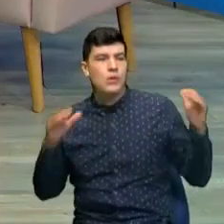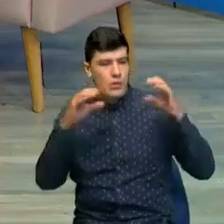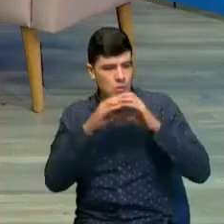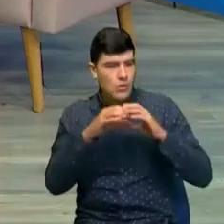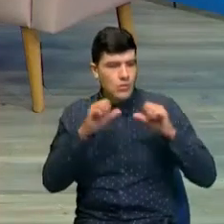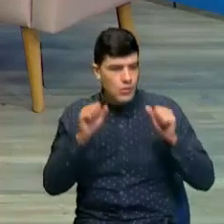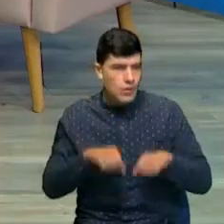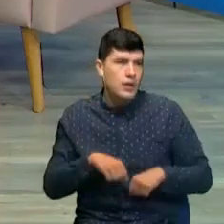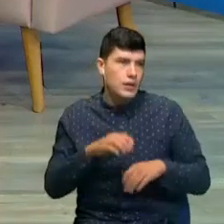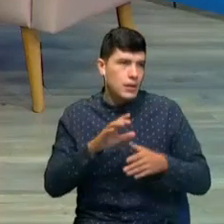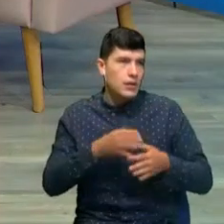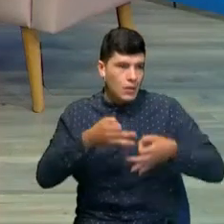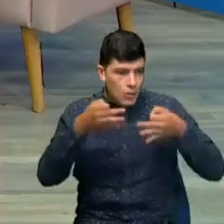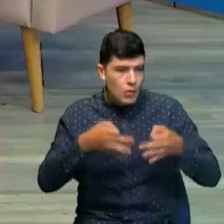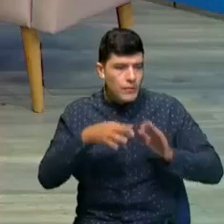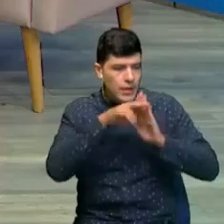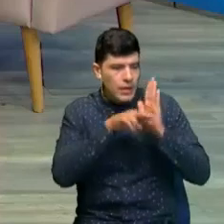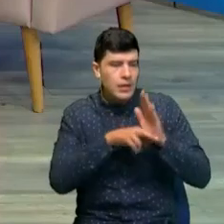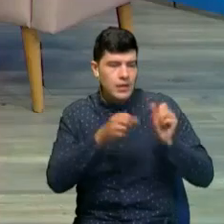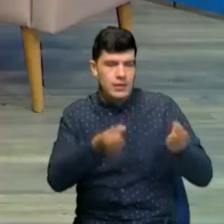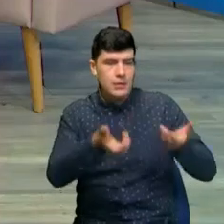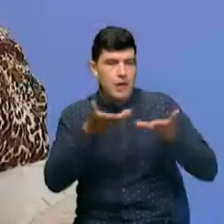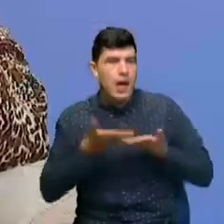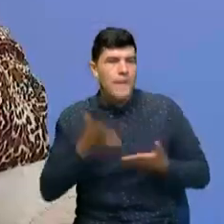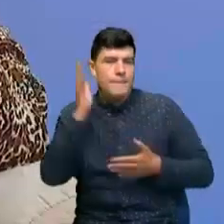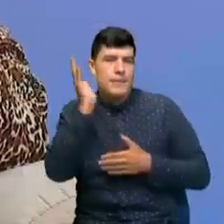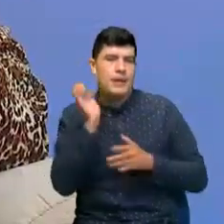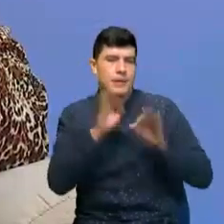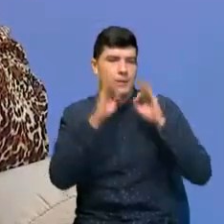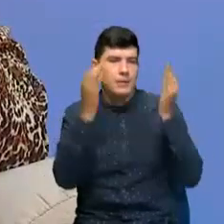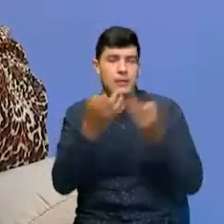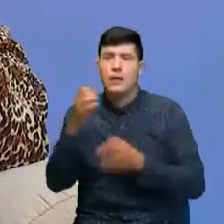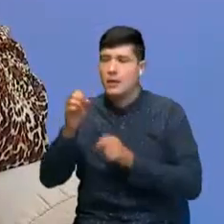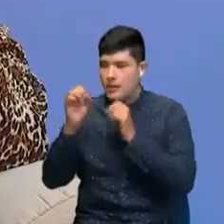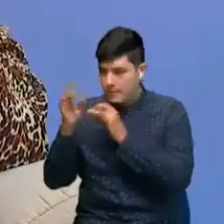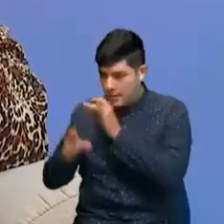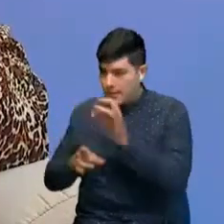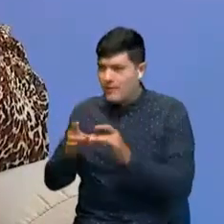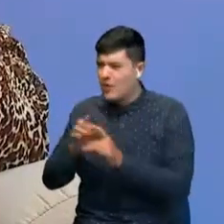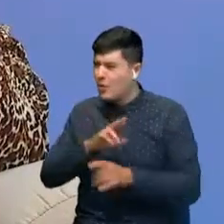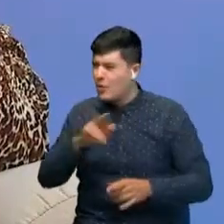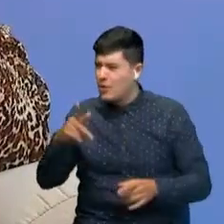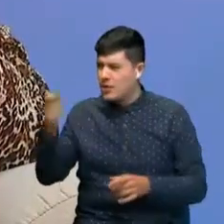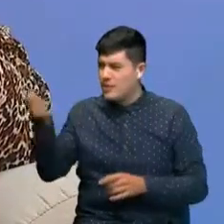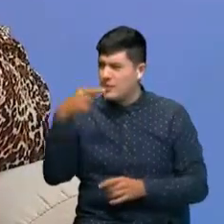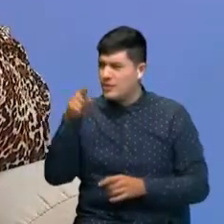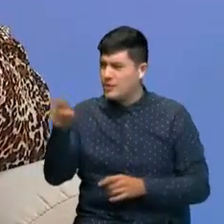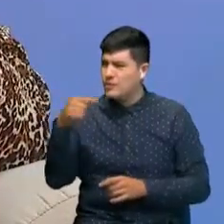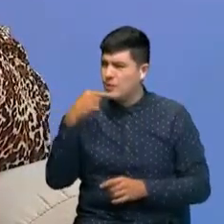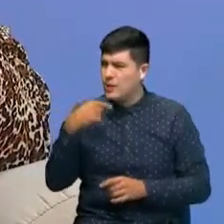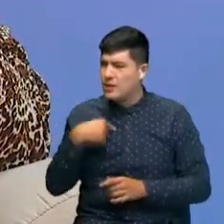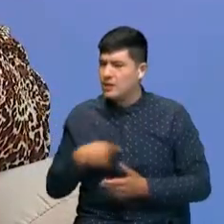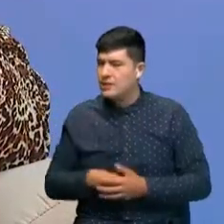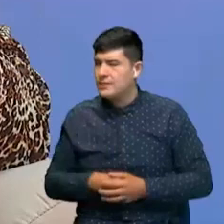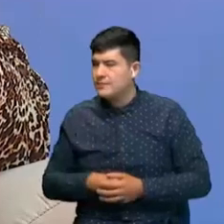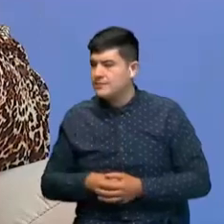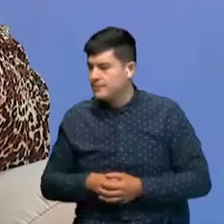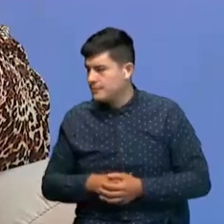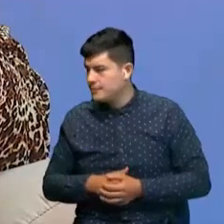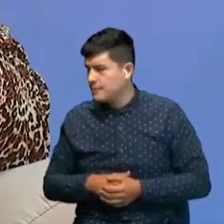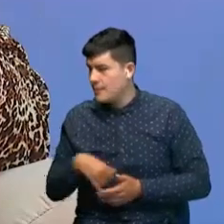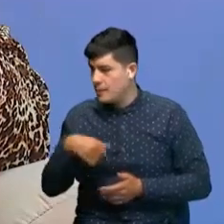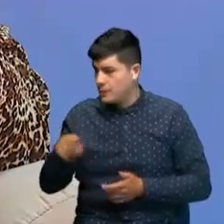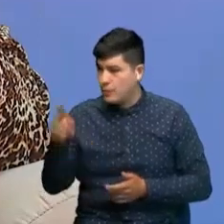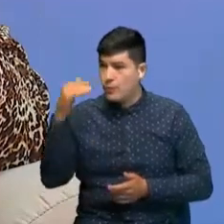cumplamos unos requisitos. Exacto. Y con respecto a la otra pregunta que decía, en cuanto de que